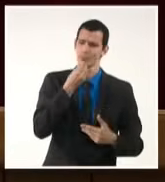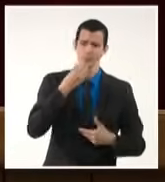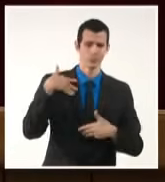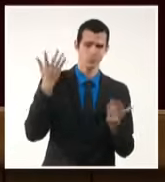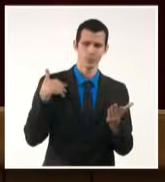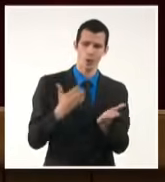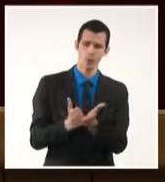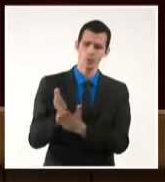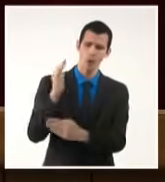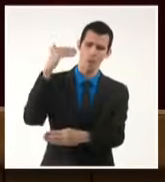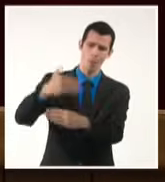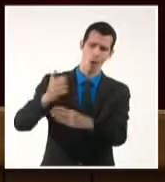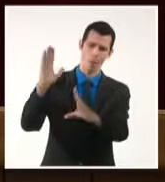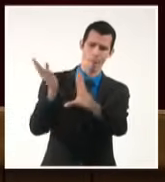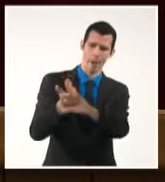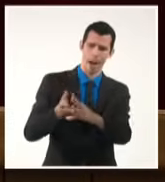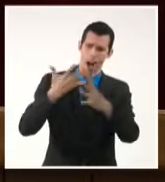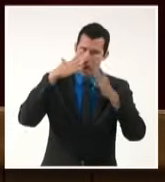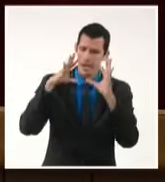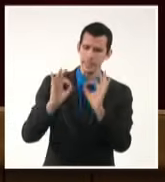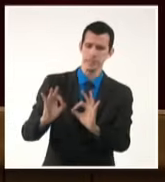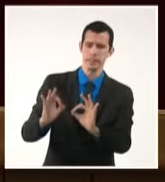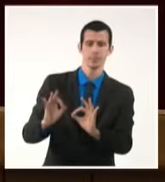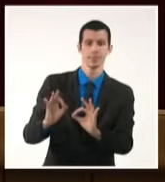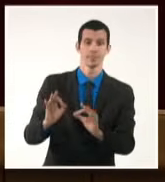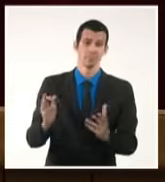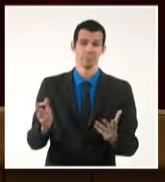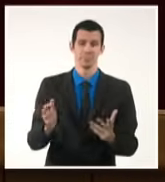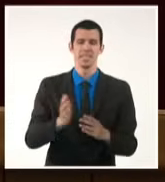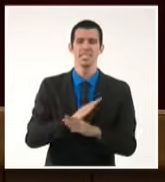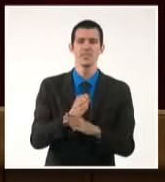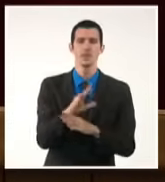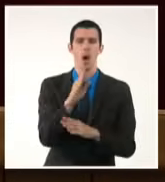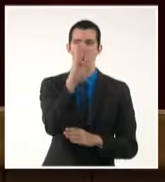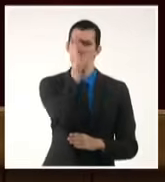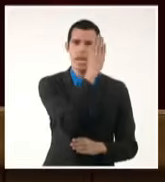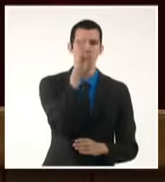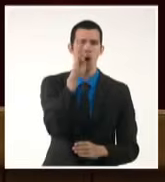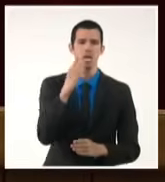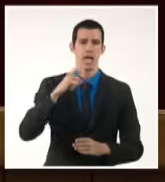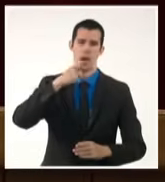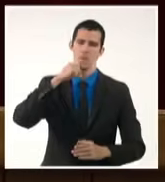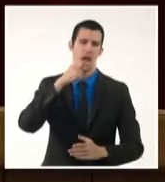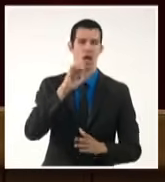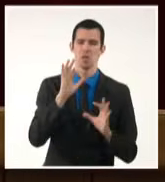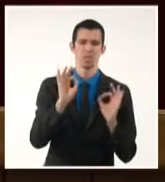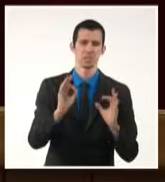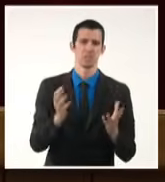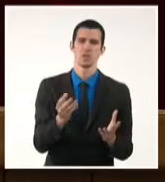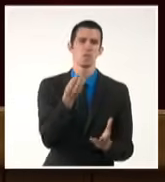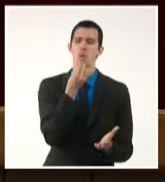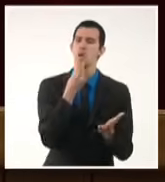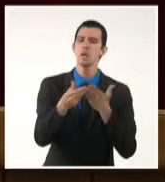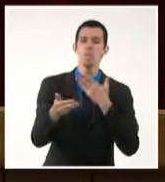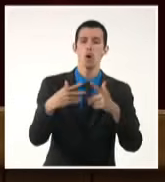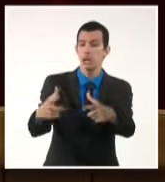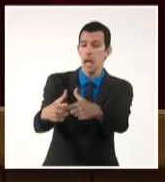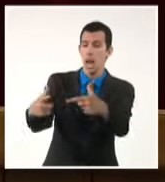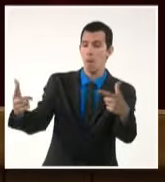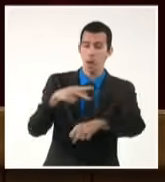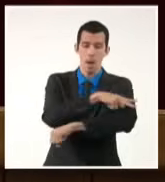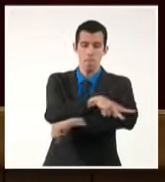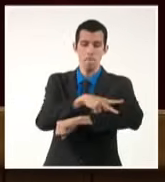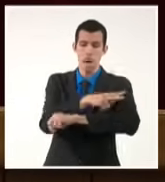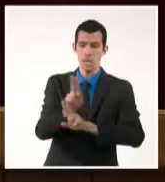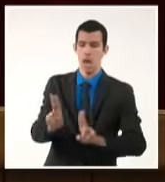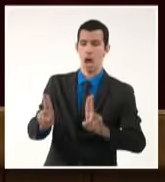rasero, mentirosa y calumniosa, que tras una falsa preocupación y compromiso con los problemas del pueblo